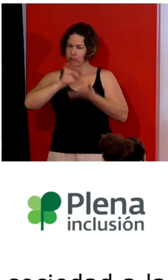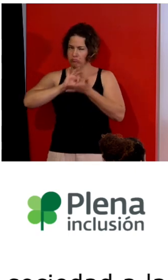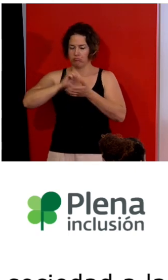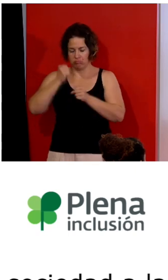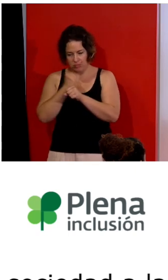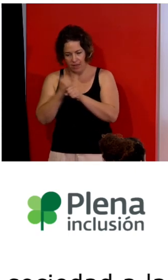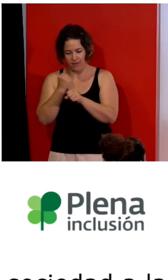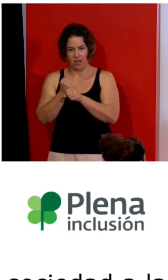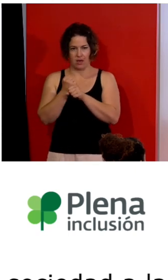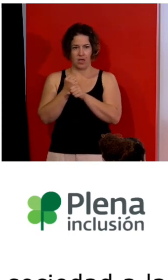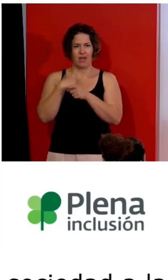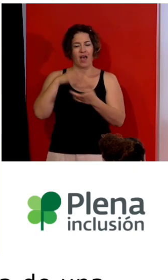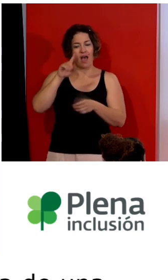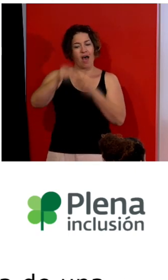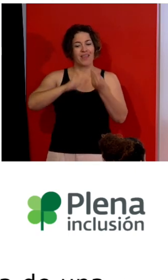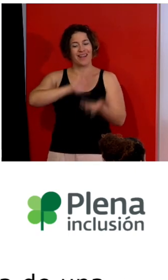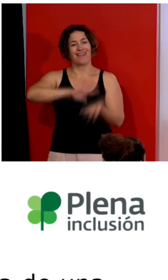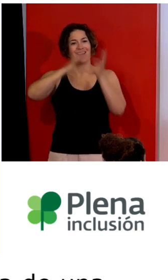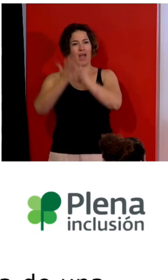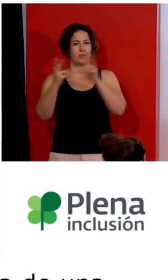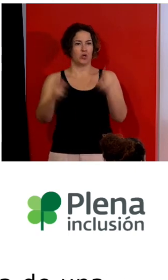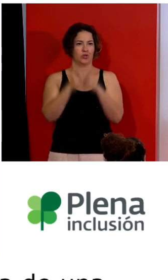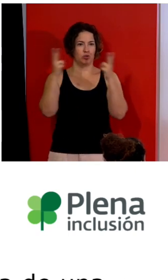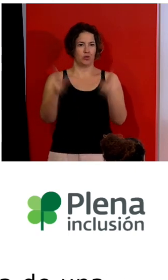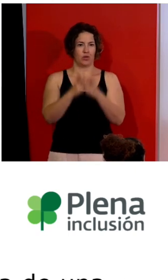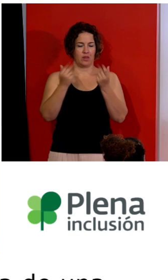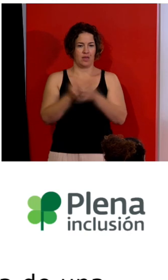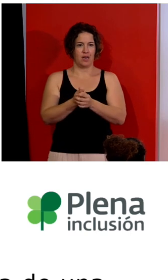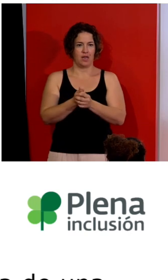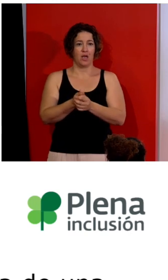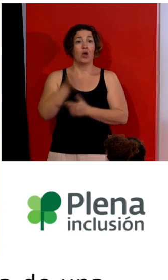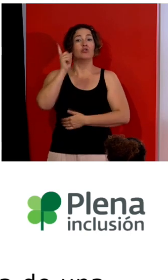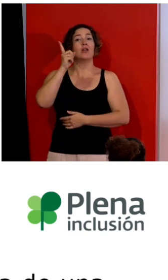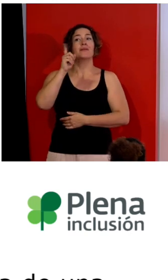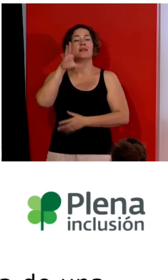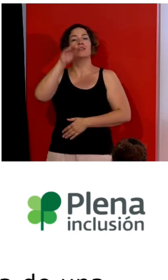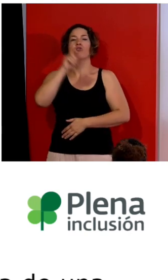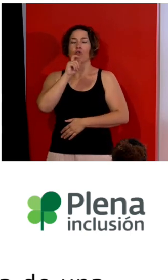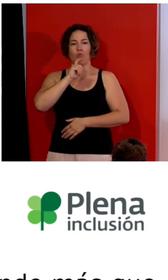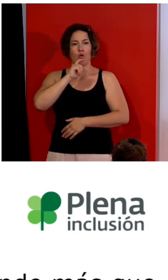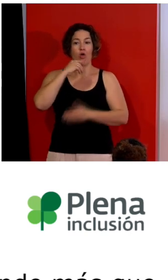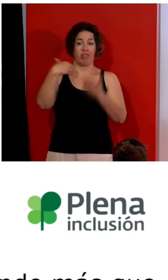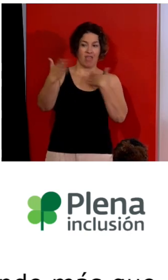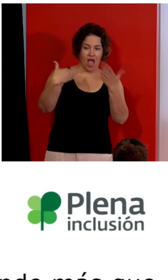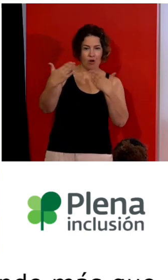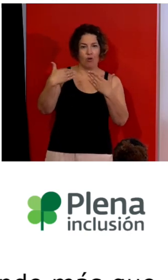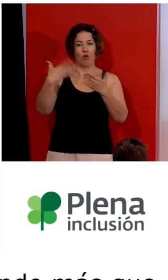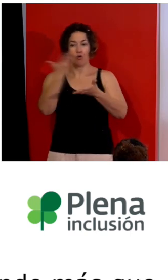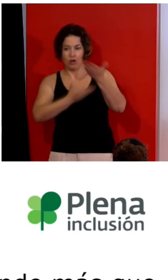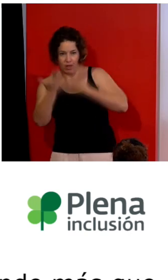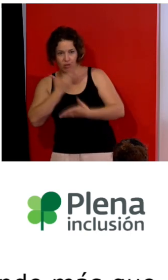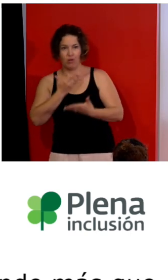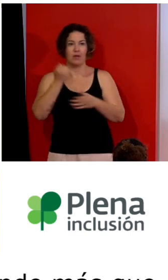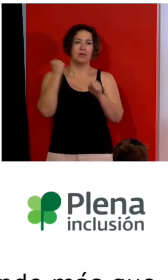una transformación social que solo se entiende más que mediante el diálogo, la colaboración y el